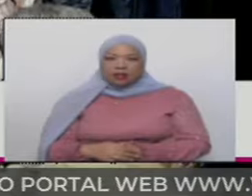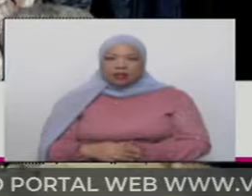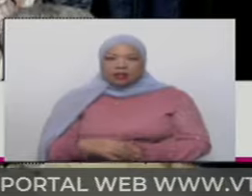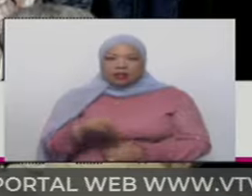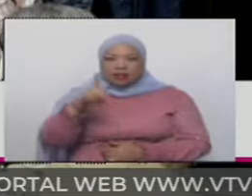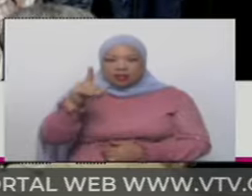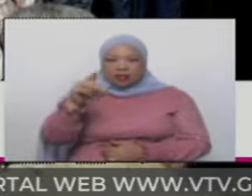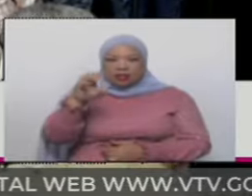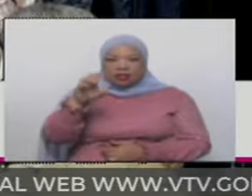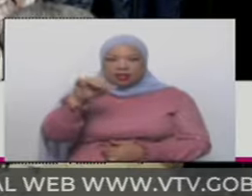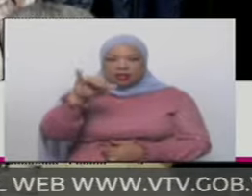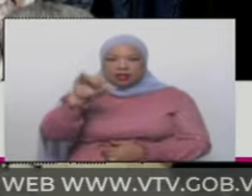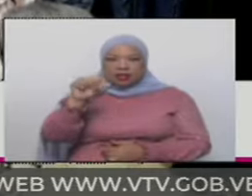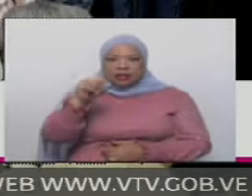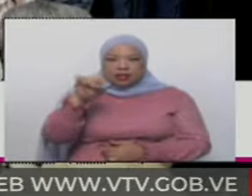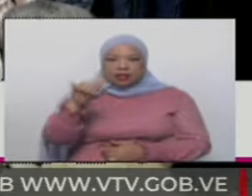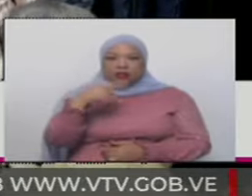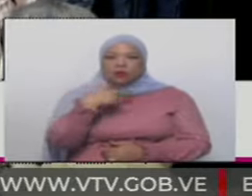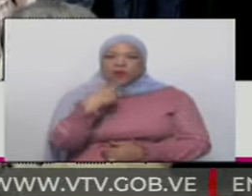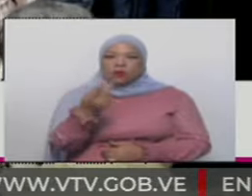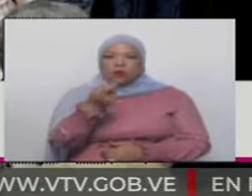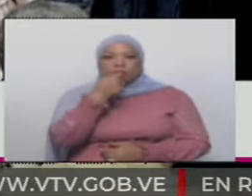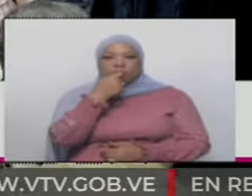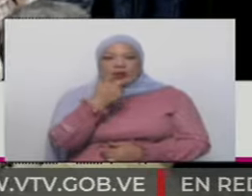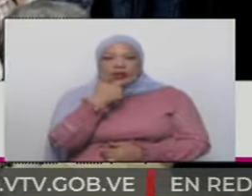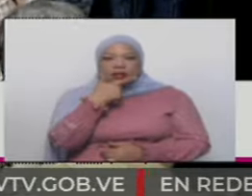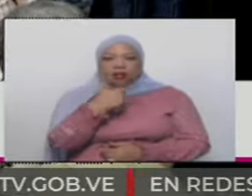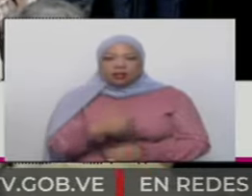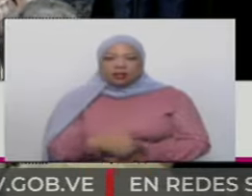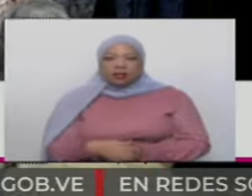Daisy Gutiérrez con su voz maravillosa,